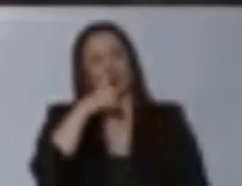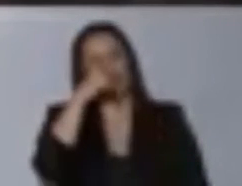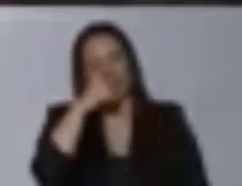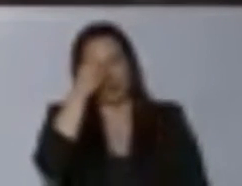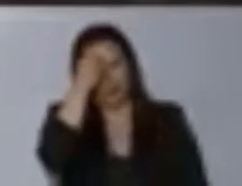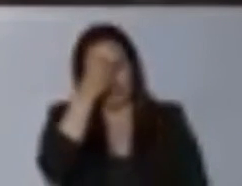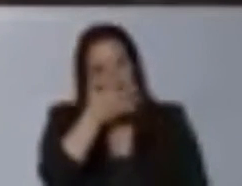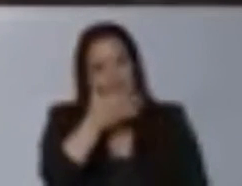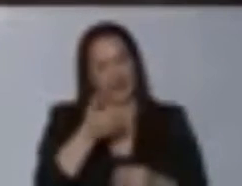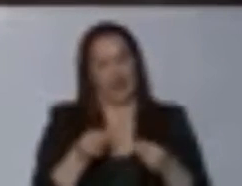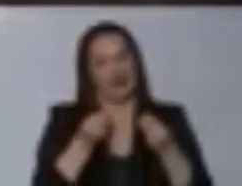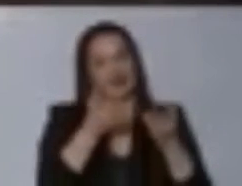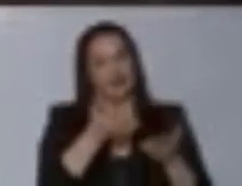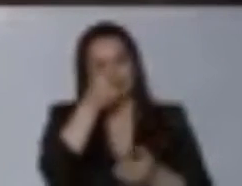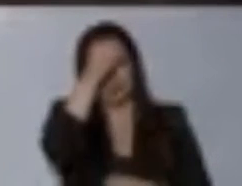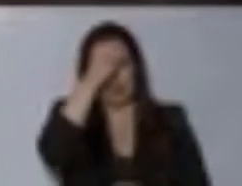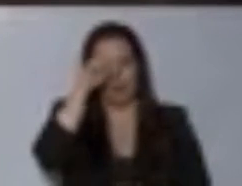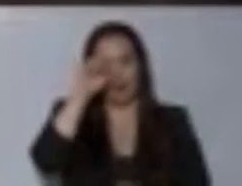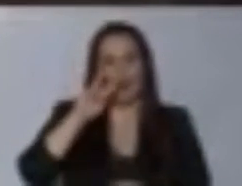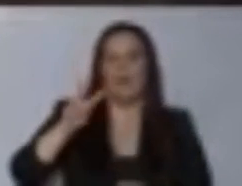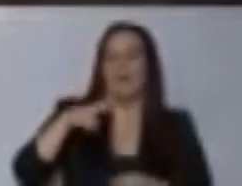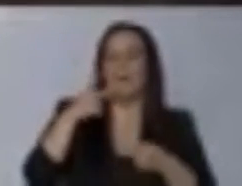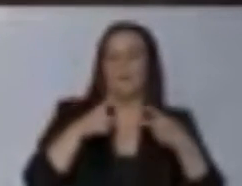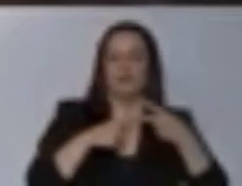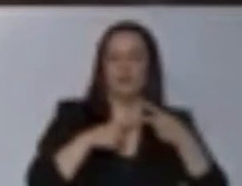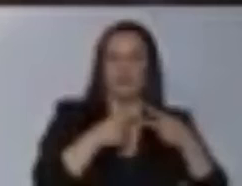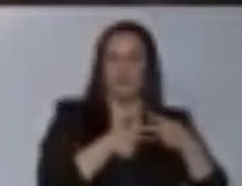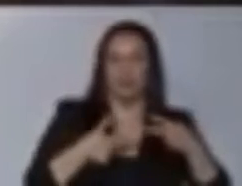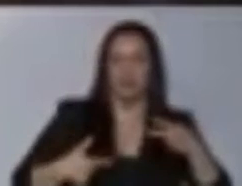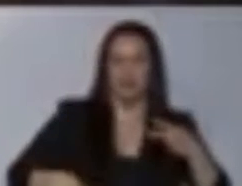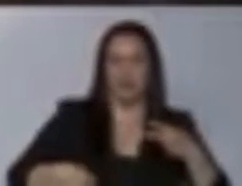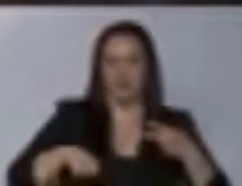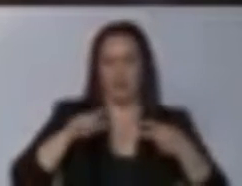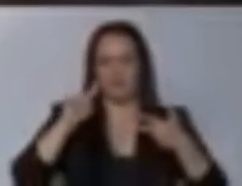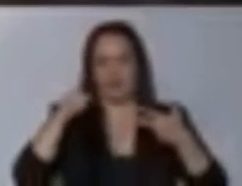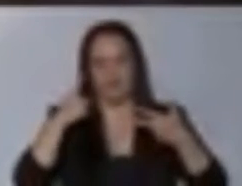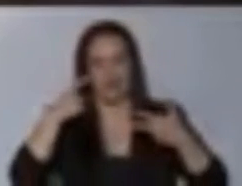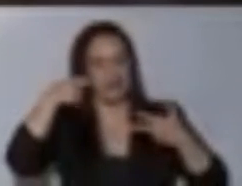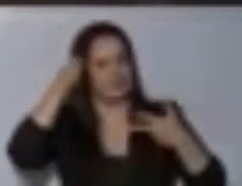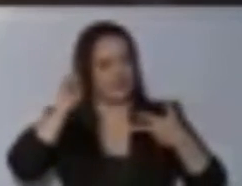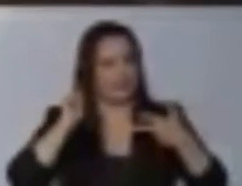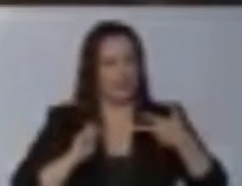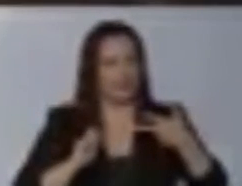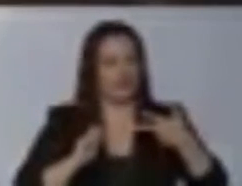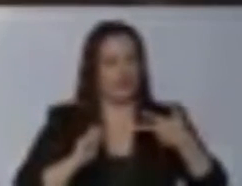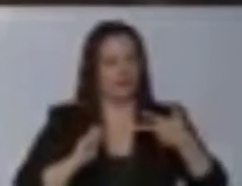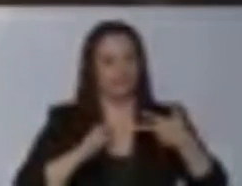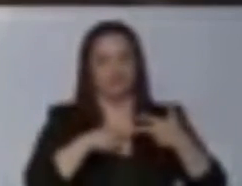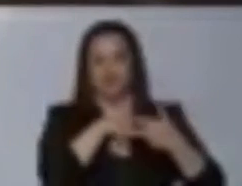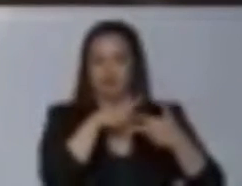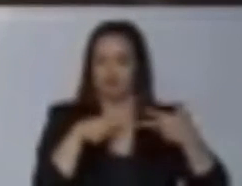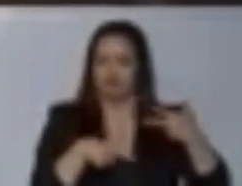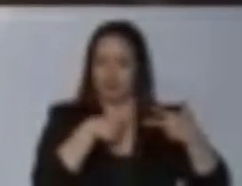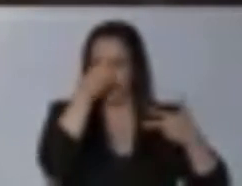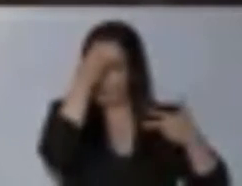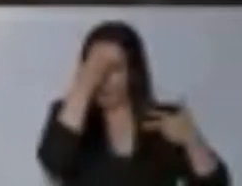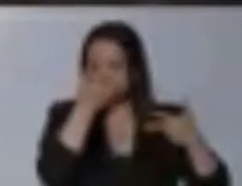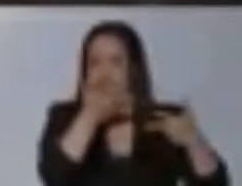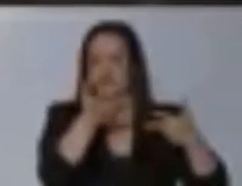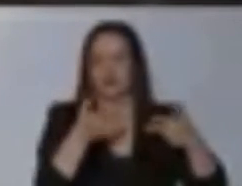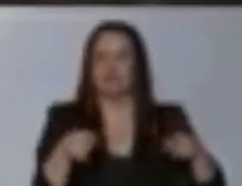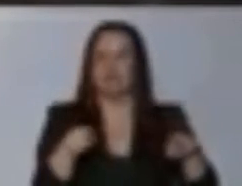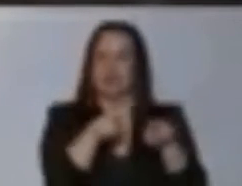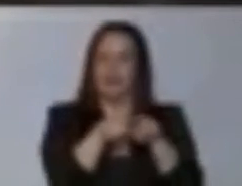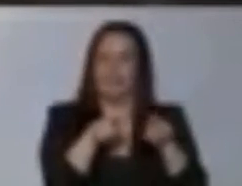dé mucha sabiduría al vicepresidente a la primera secretaria muchas bendiciones también felicitar